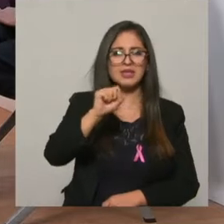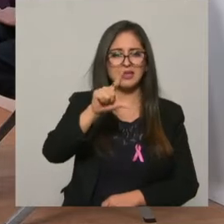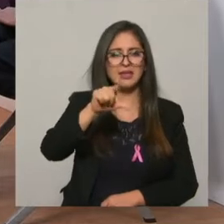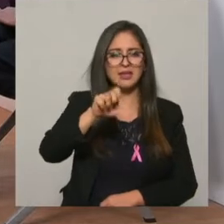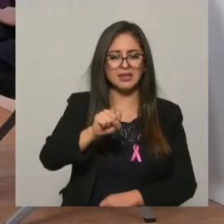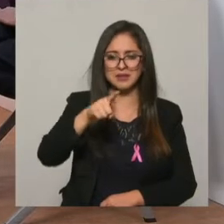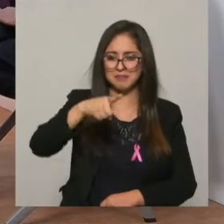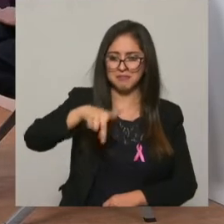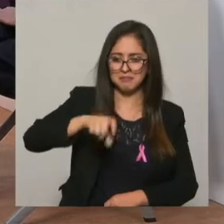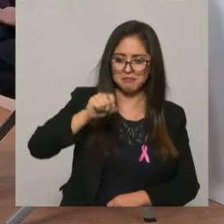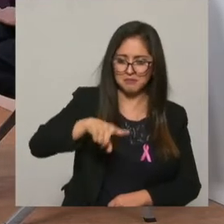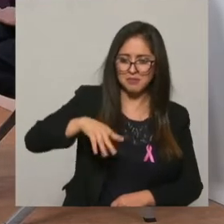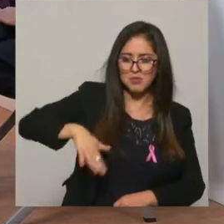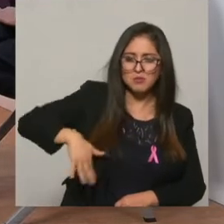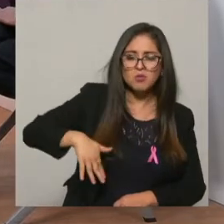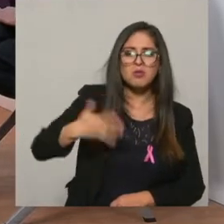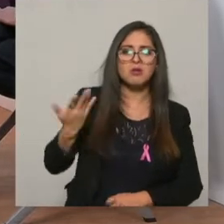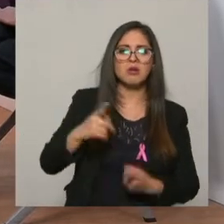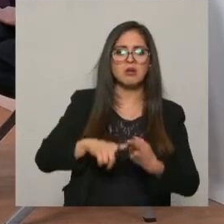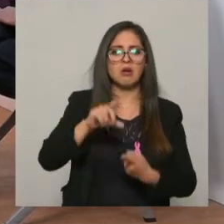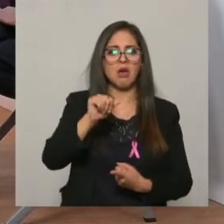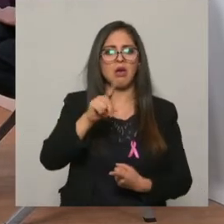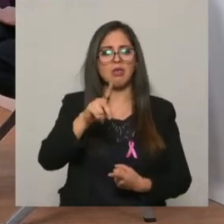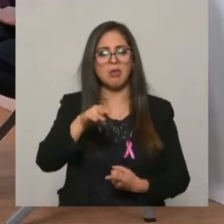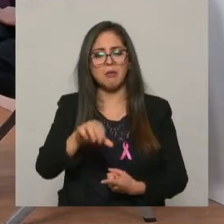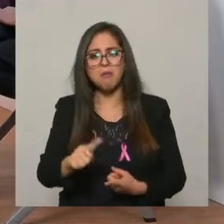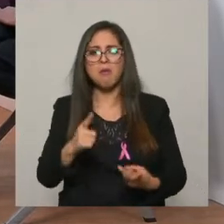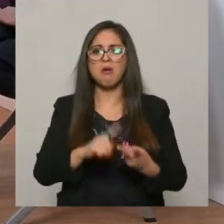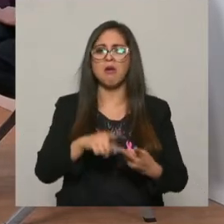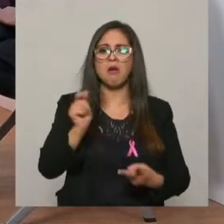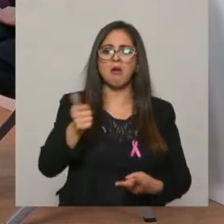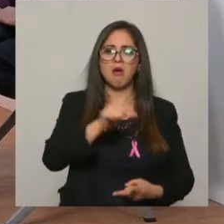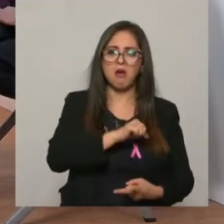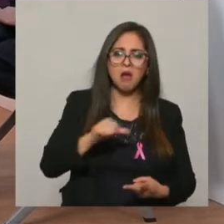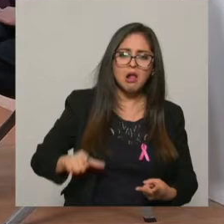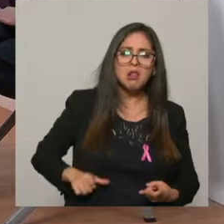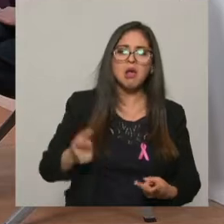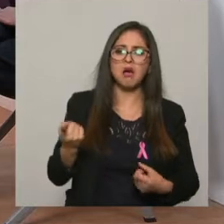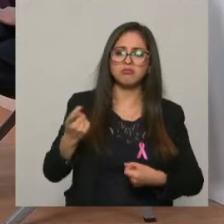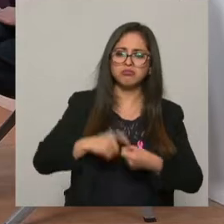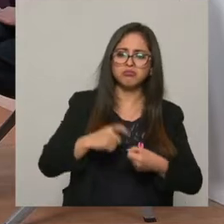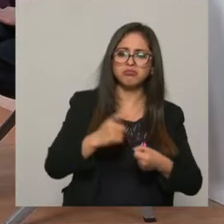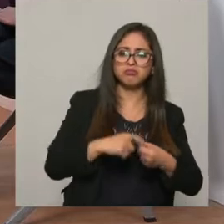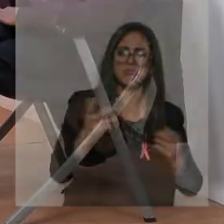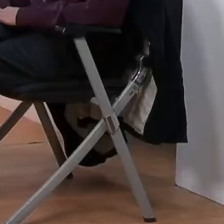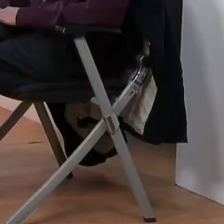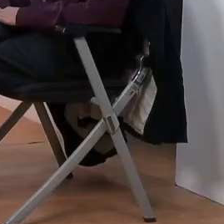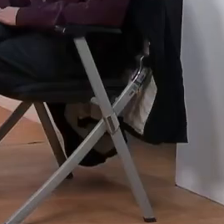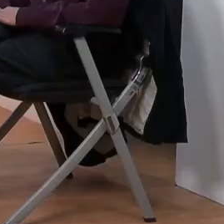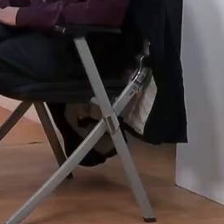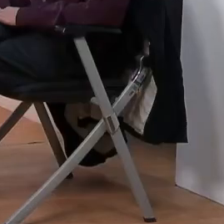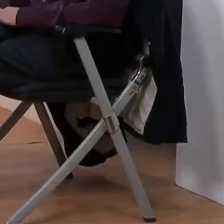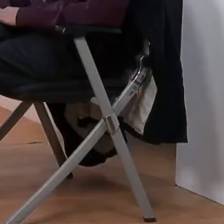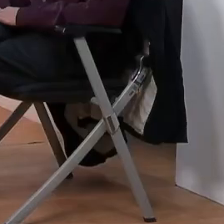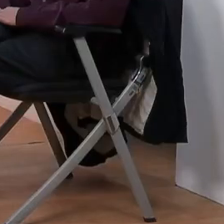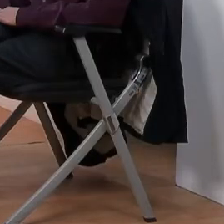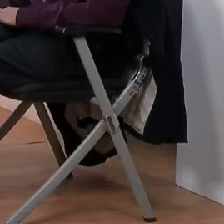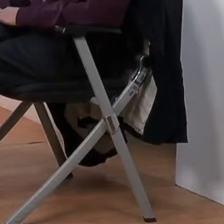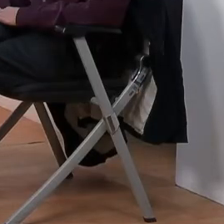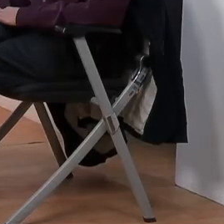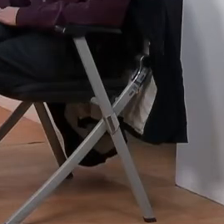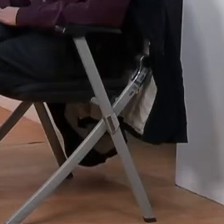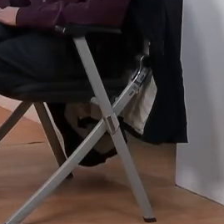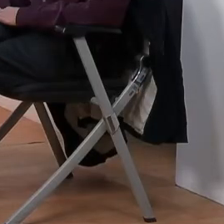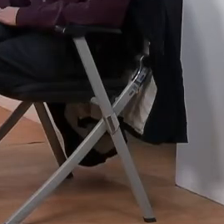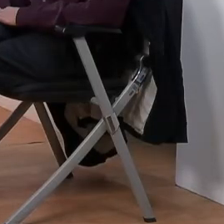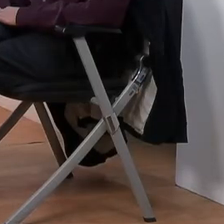bien dices, cómo se ha involucrado la academia, cómo se han involucrado ahora las alcaldías y pues muchos teatreros, muchísima gente que se dedica a